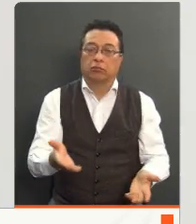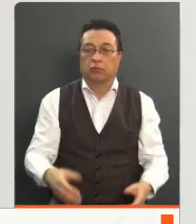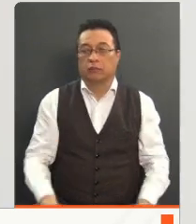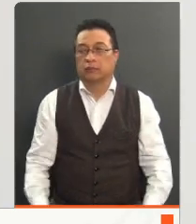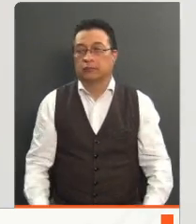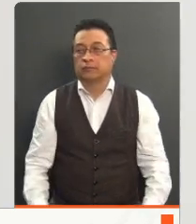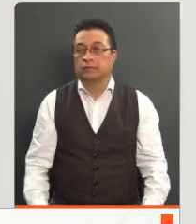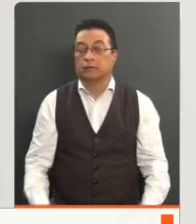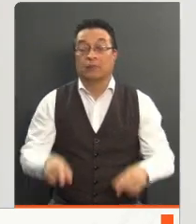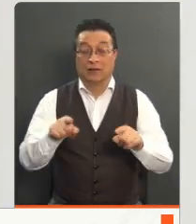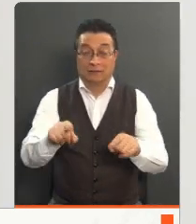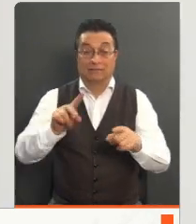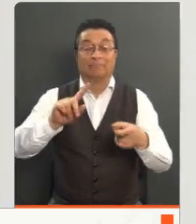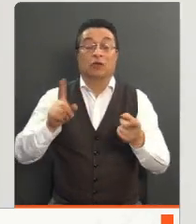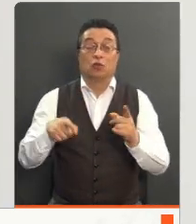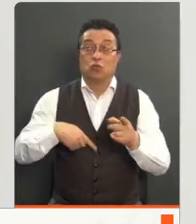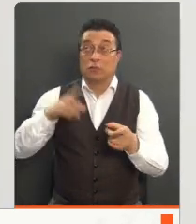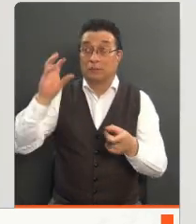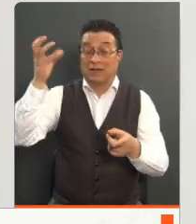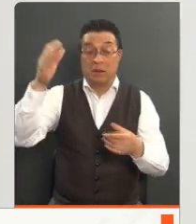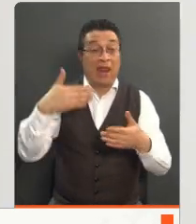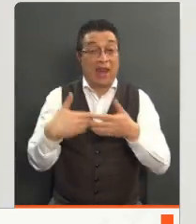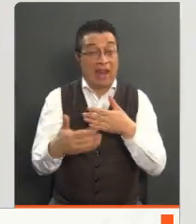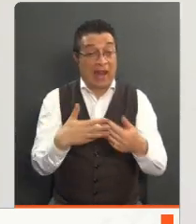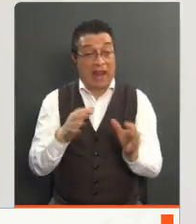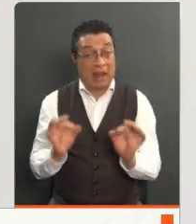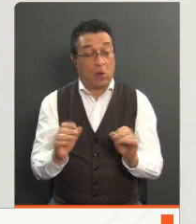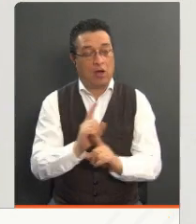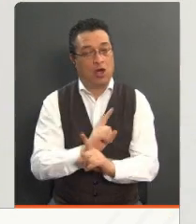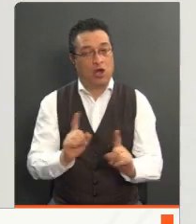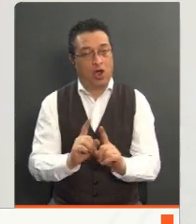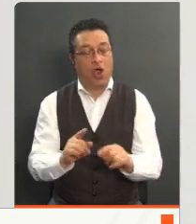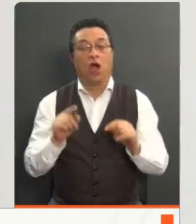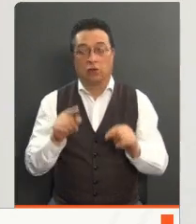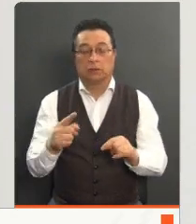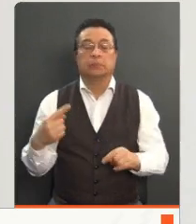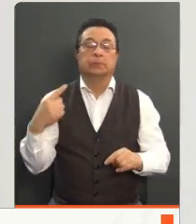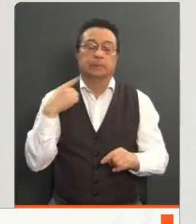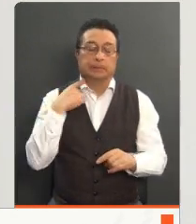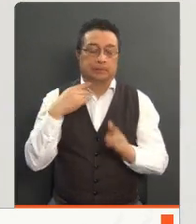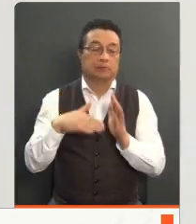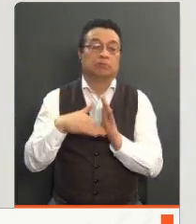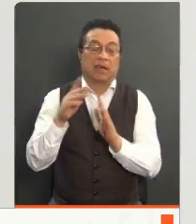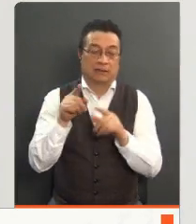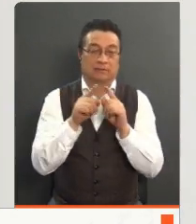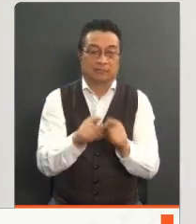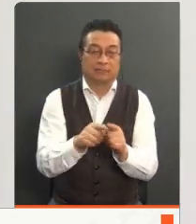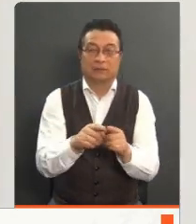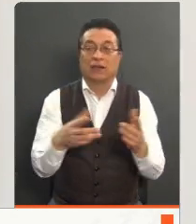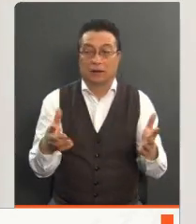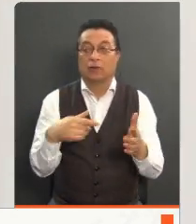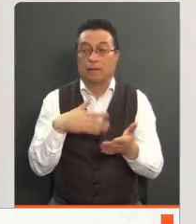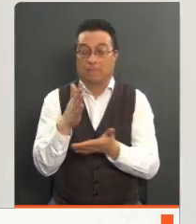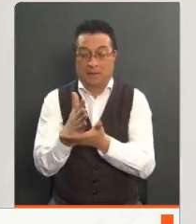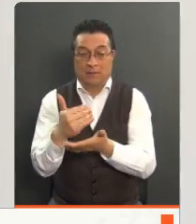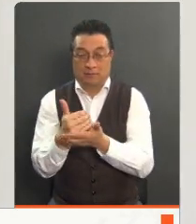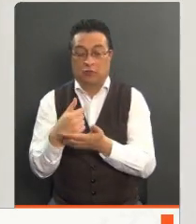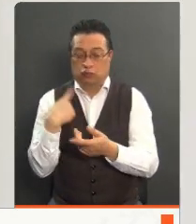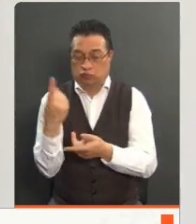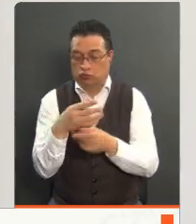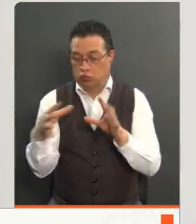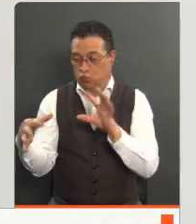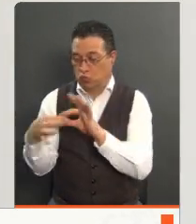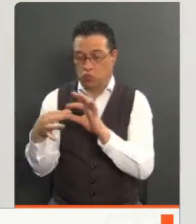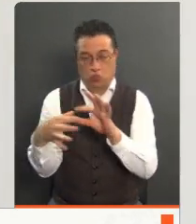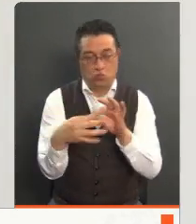Efecto climático que no es natural y que fue la grave implicancia, por lo tanto también esta planificación la llevamos en conjunto, no